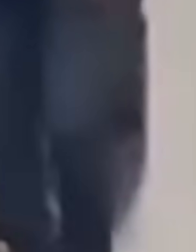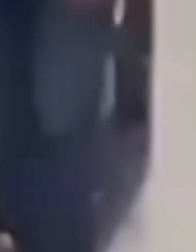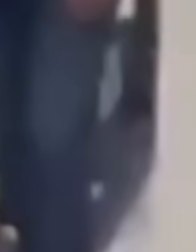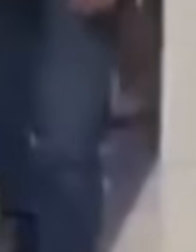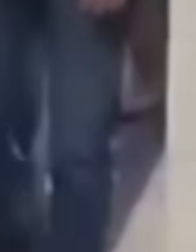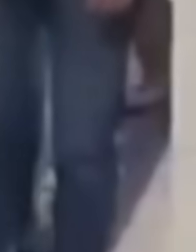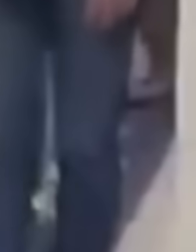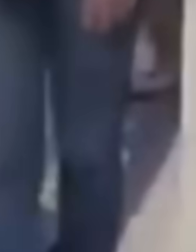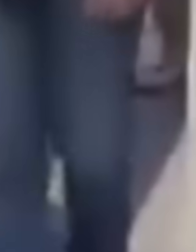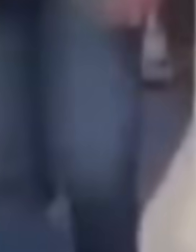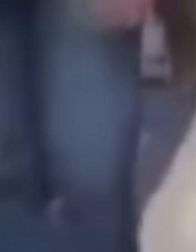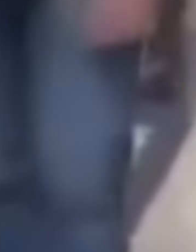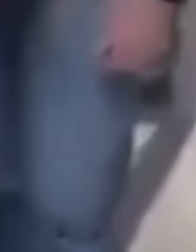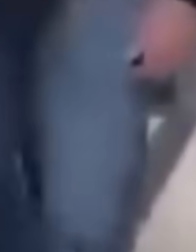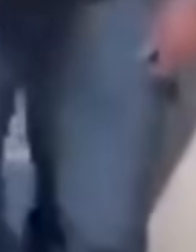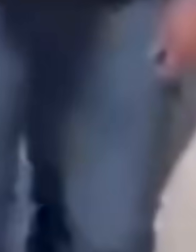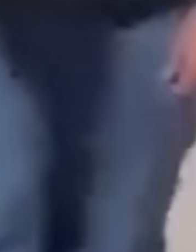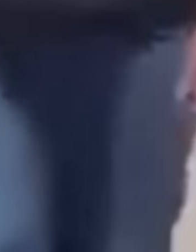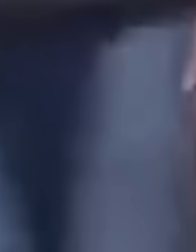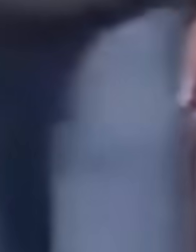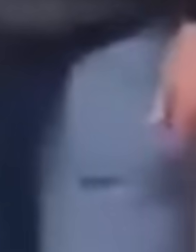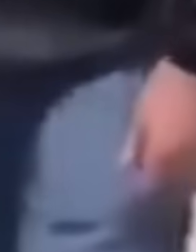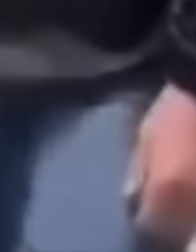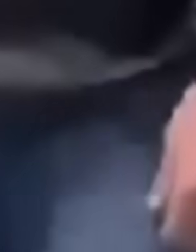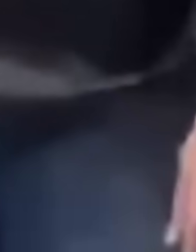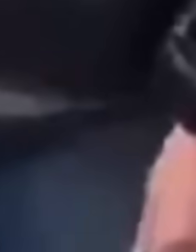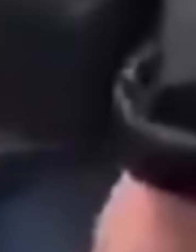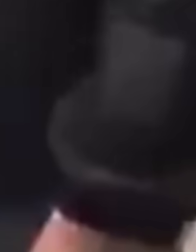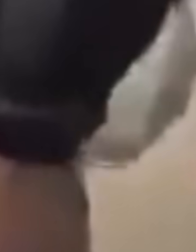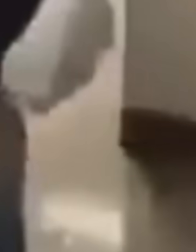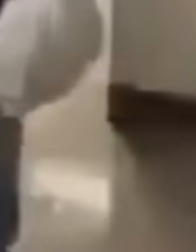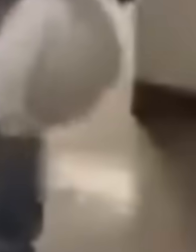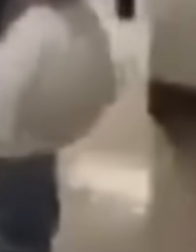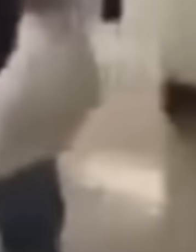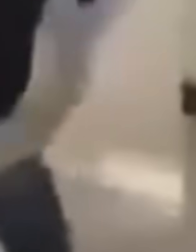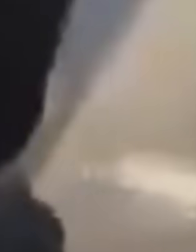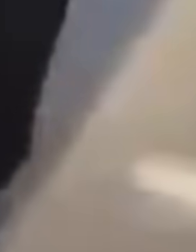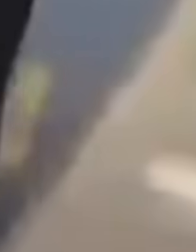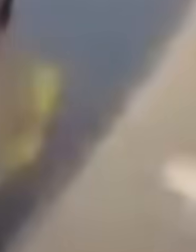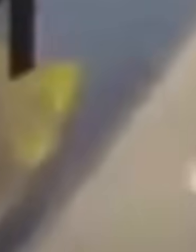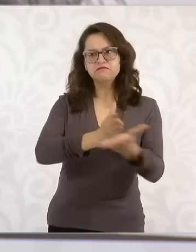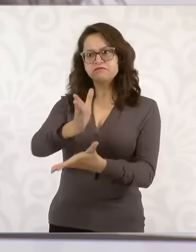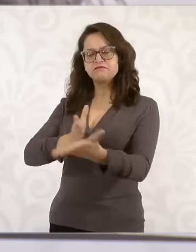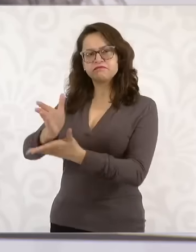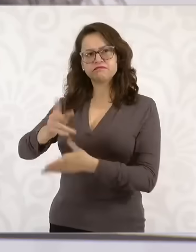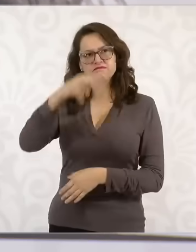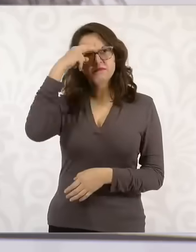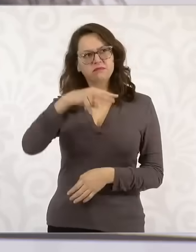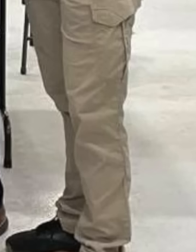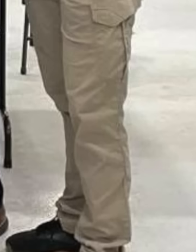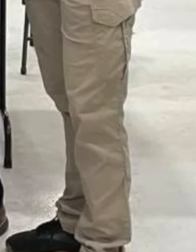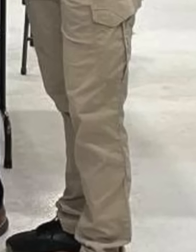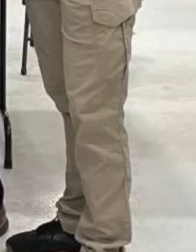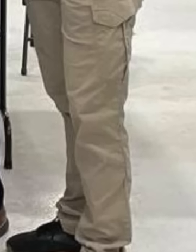La posición de México frente a cualquier forma de intervención es firme, clara e histórica.